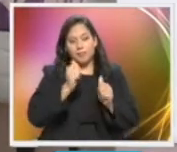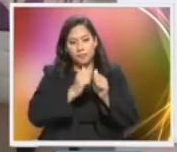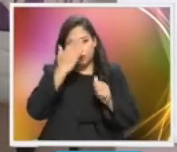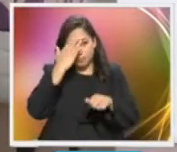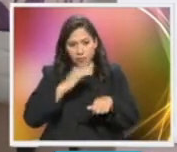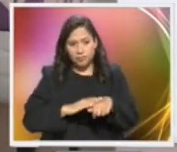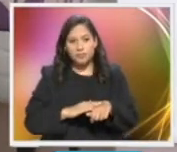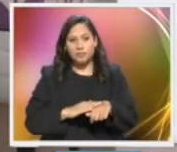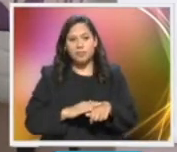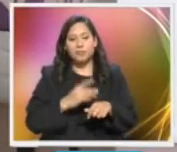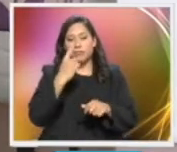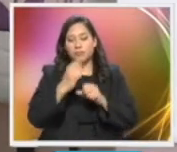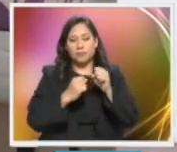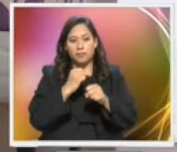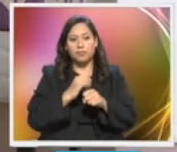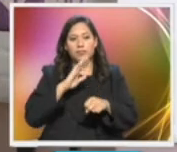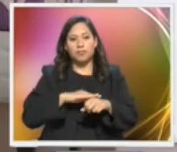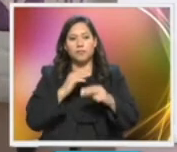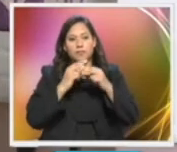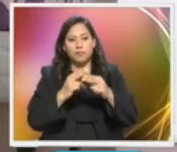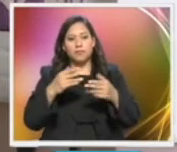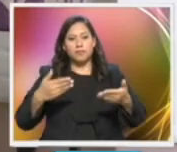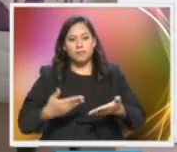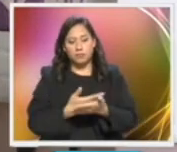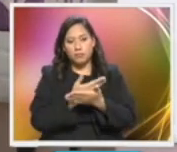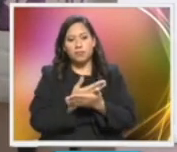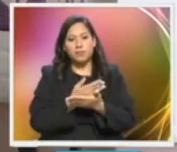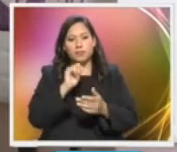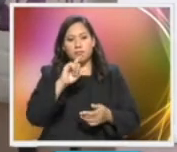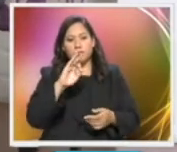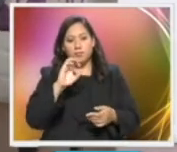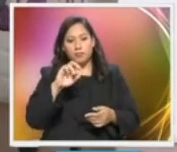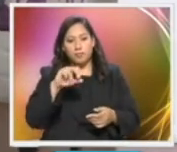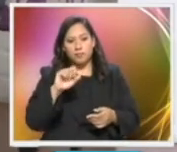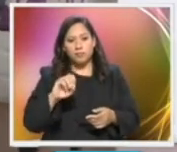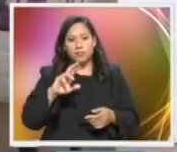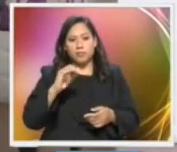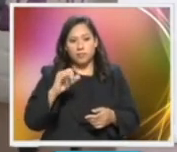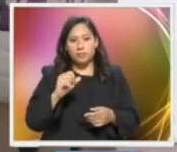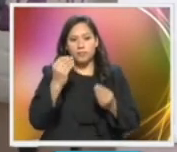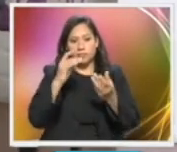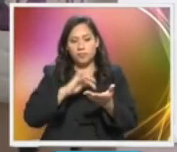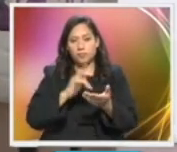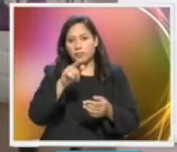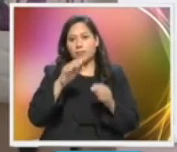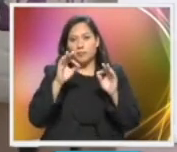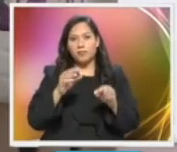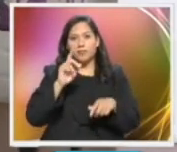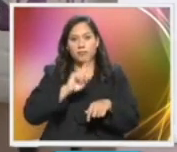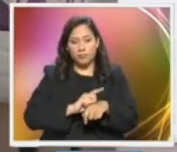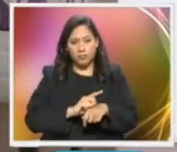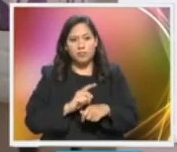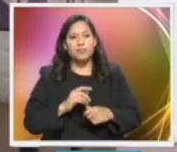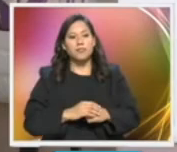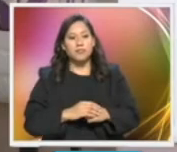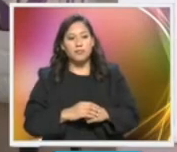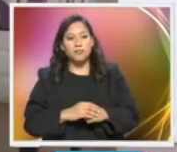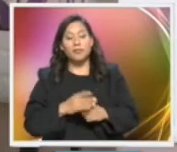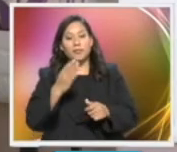conmemorar, claro, un año más, un aniversario más del natalicio de Alfonso Reyes. Muchas gracias. Gracias a ustedes. Que tengas excelente día.